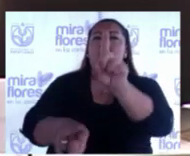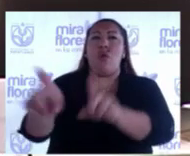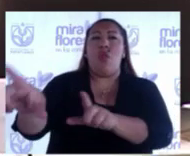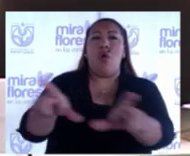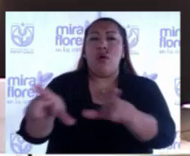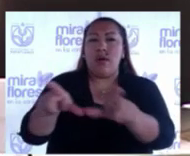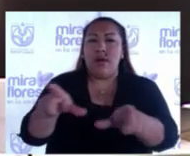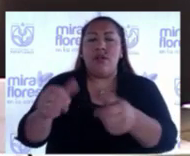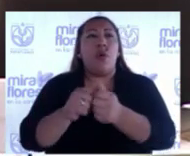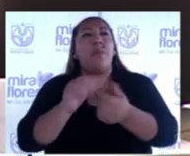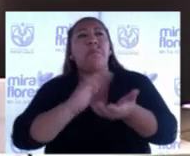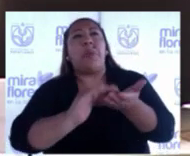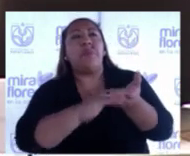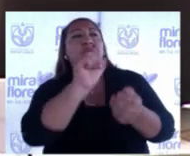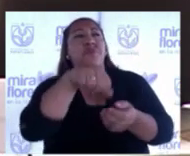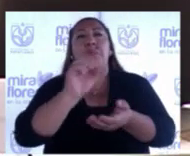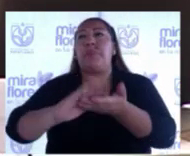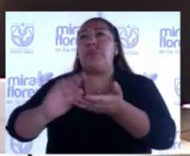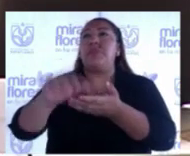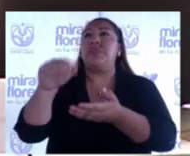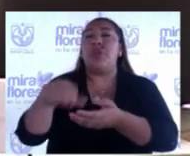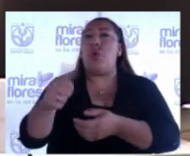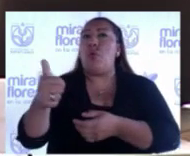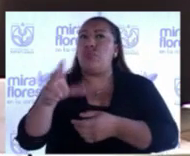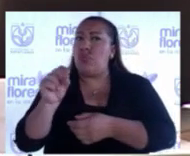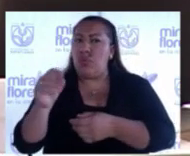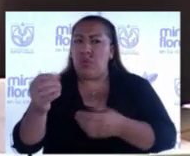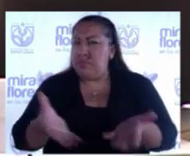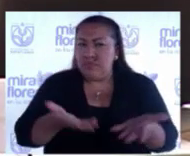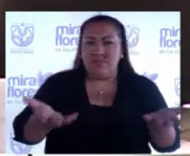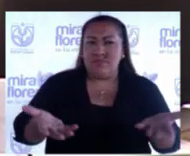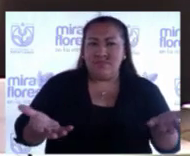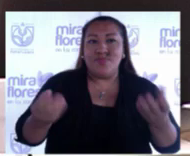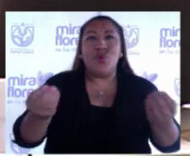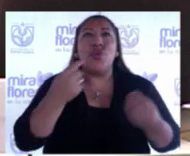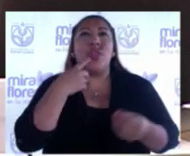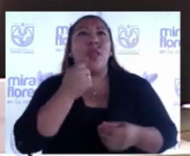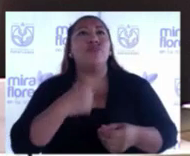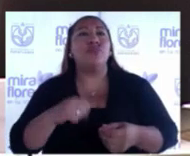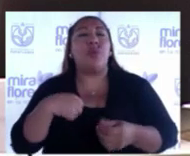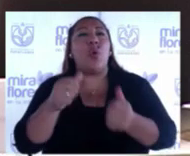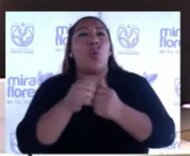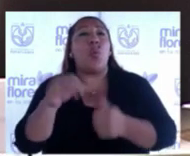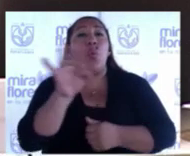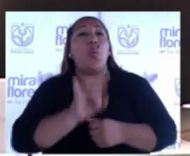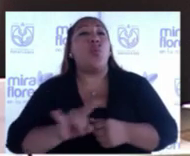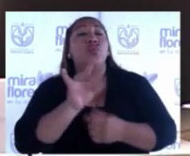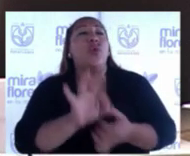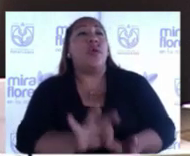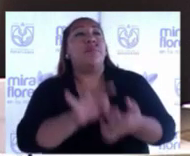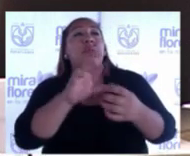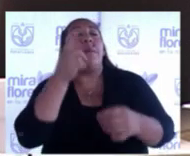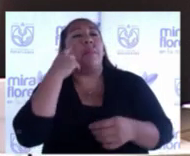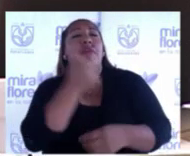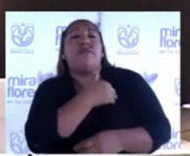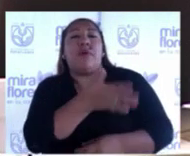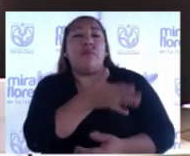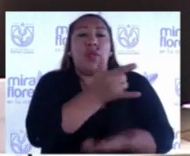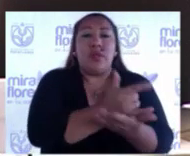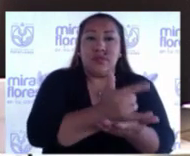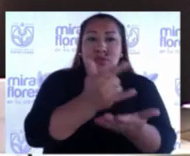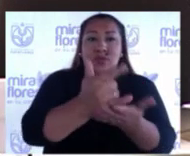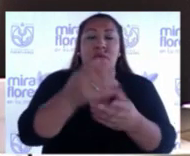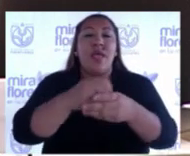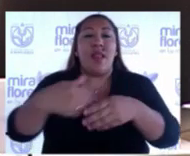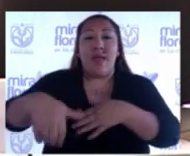por las autorizaciones que vienen siendo emitidas por el área competente de la municipalidad para uso exclusivo de espacios de estacionamiento en las vías